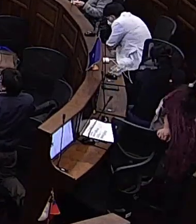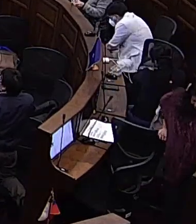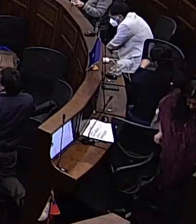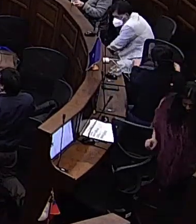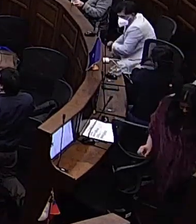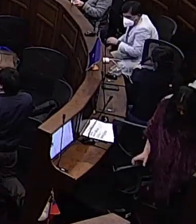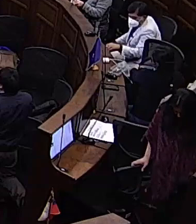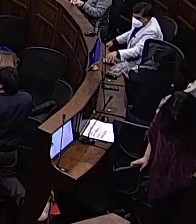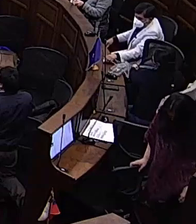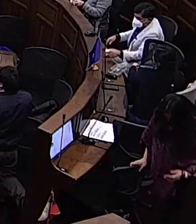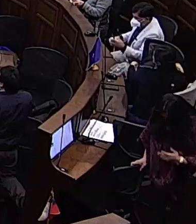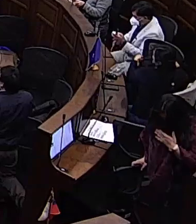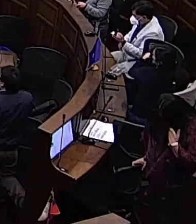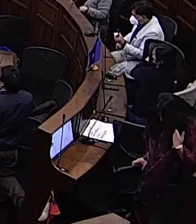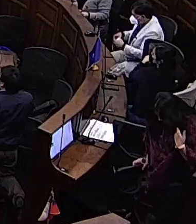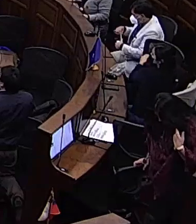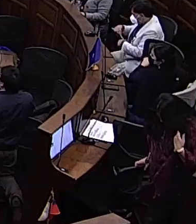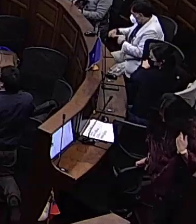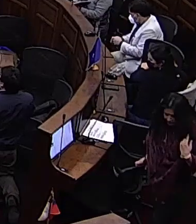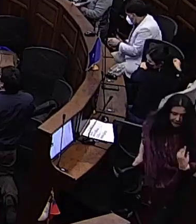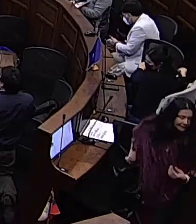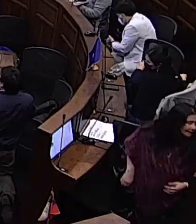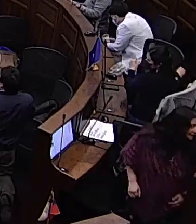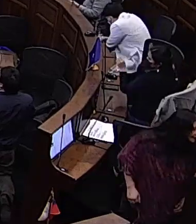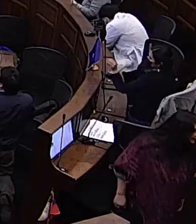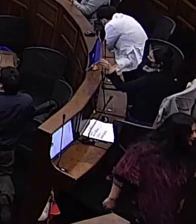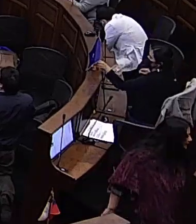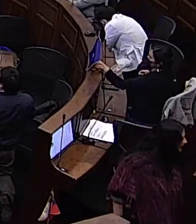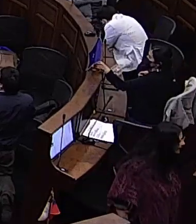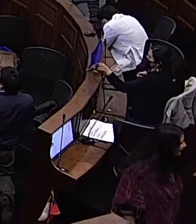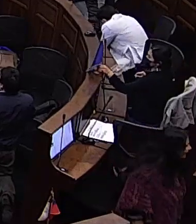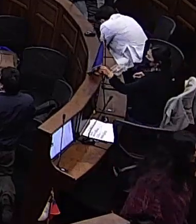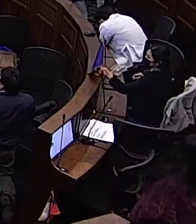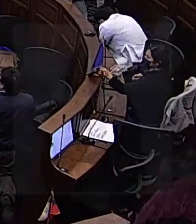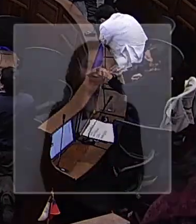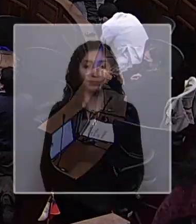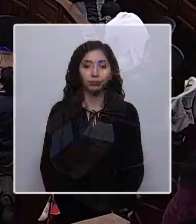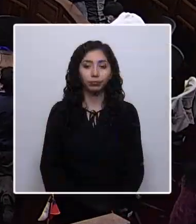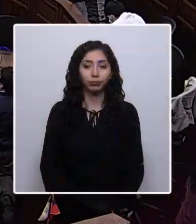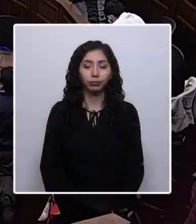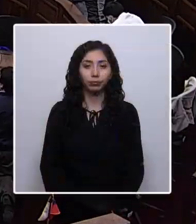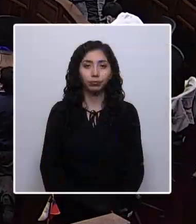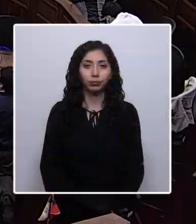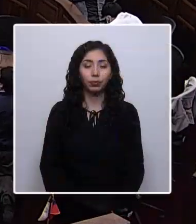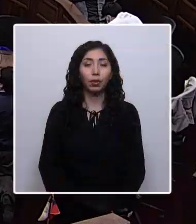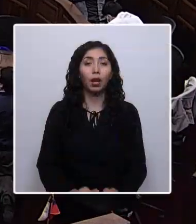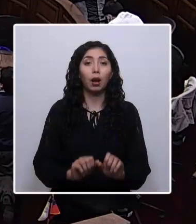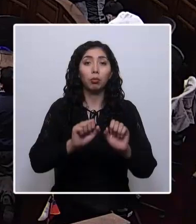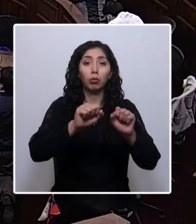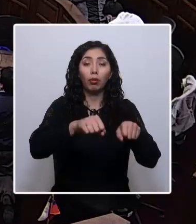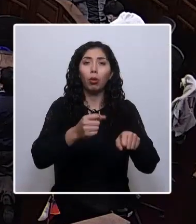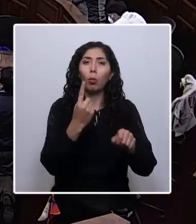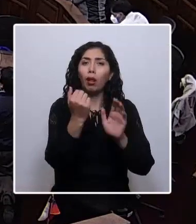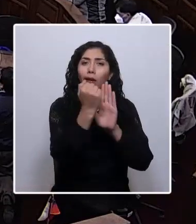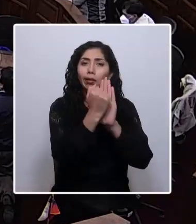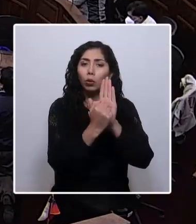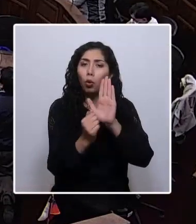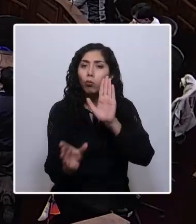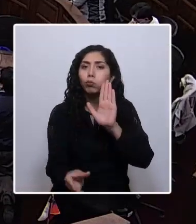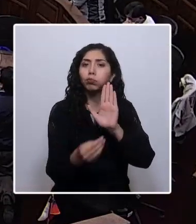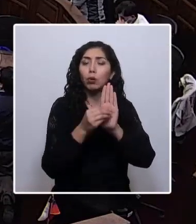Muchas gracias, señor secretario, por haber sido aprobados en particular. Los siguientes artículos serán incluidos en el proyecto de